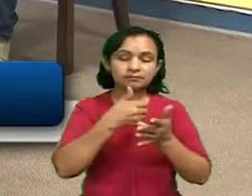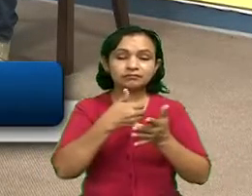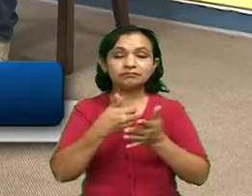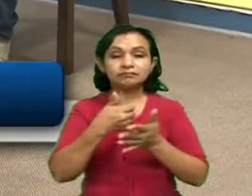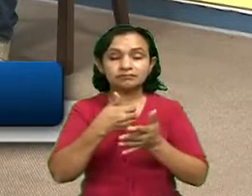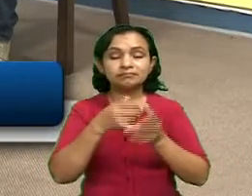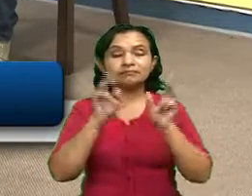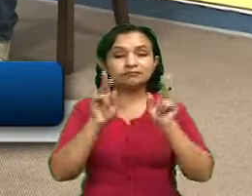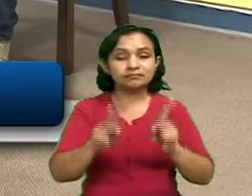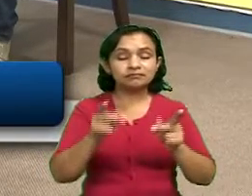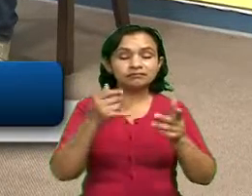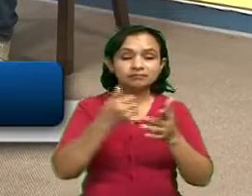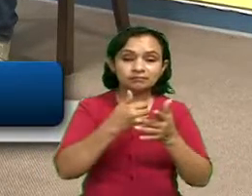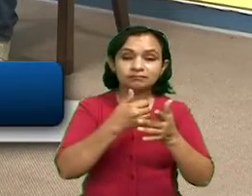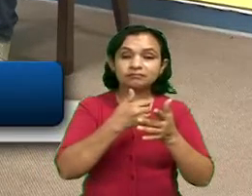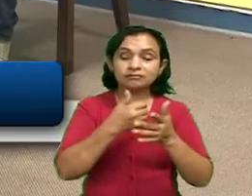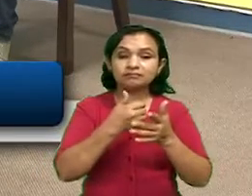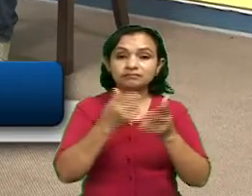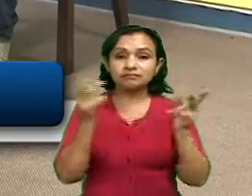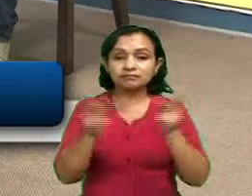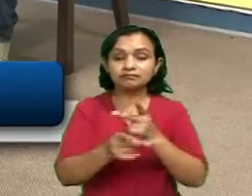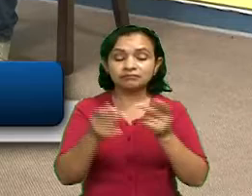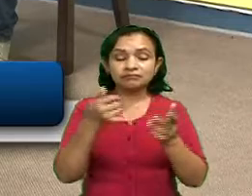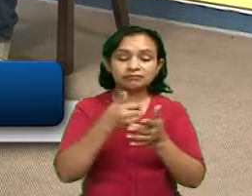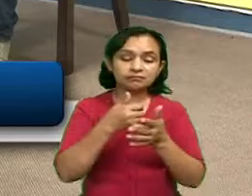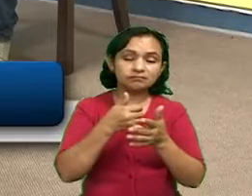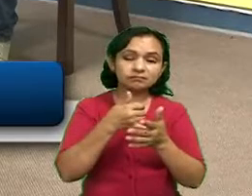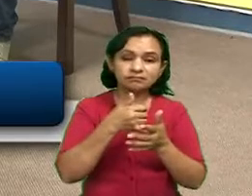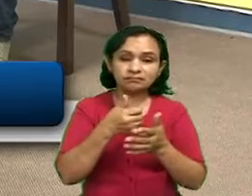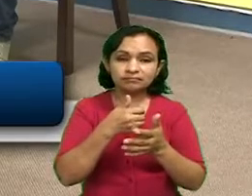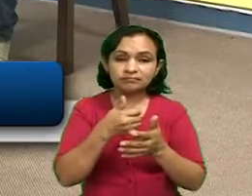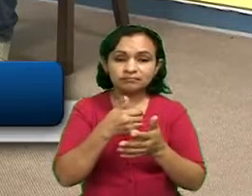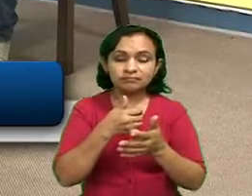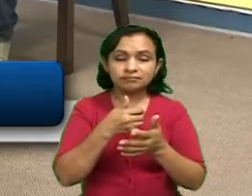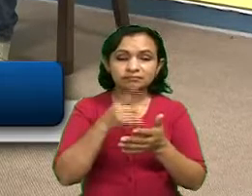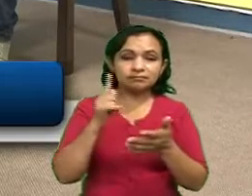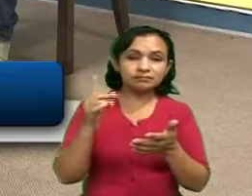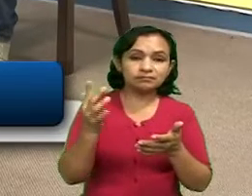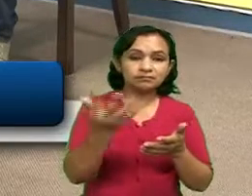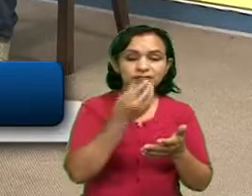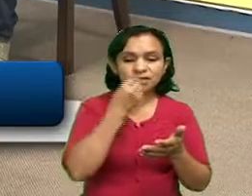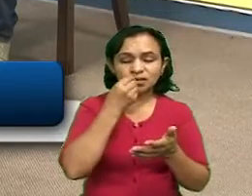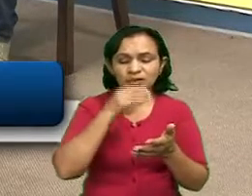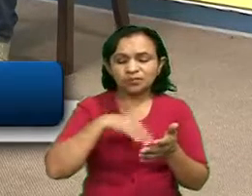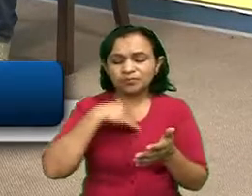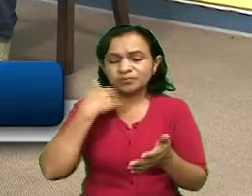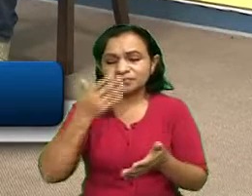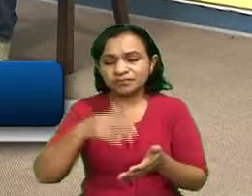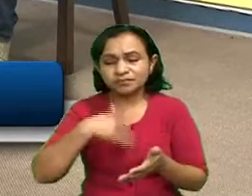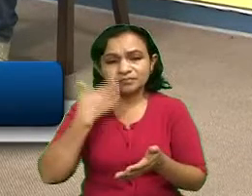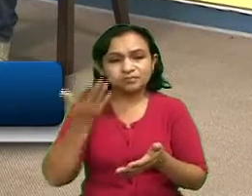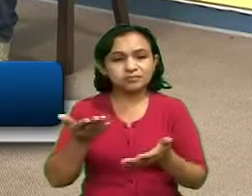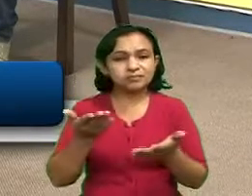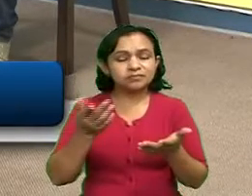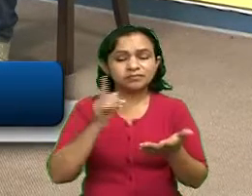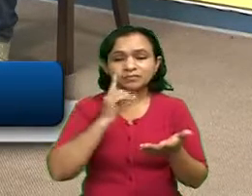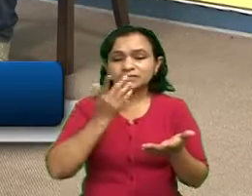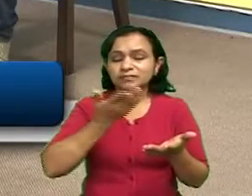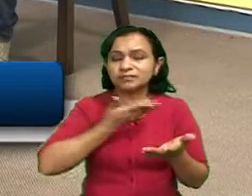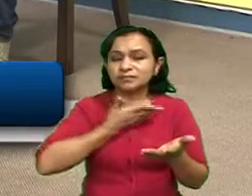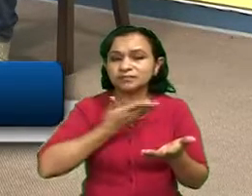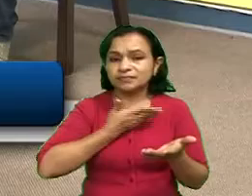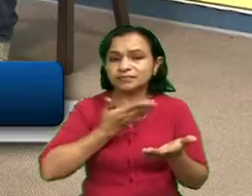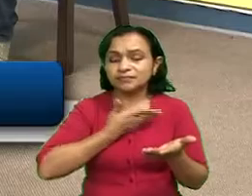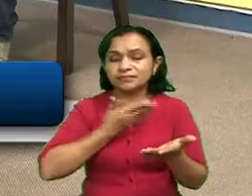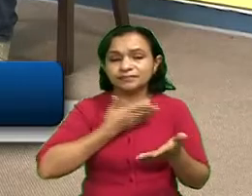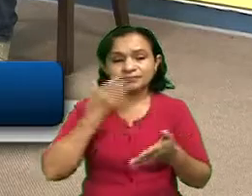incluso. Débil, completamente. El paciente se pone débil y todo lo que él come incluso a veces lo vomita, porque es la misma reacción,